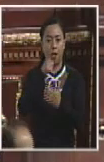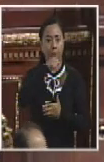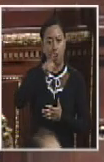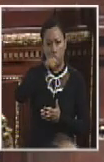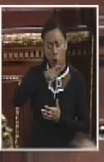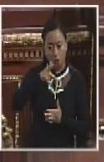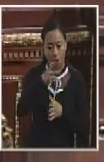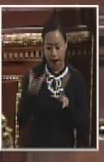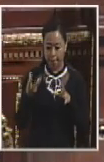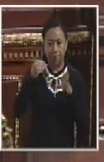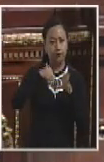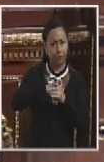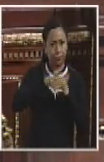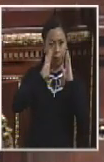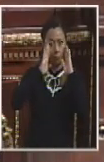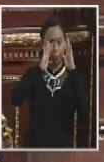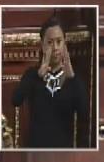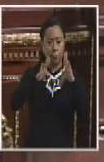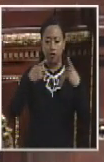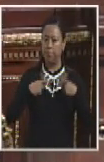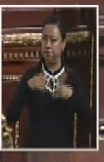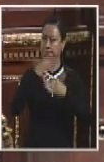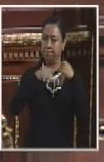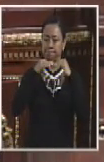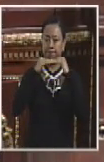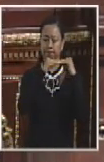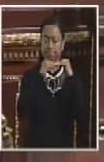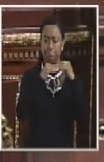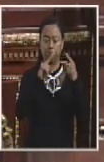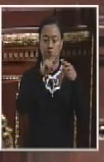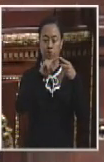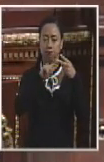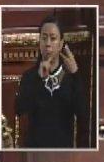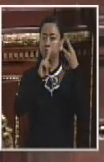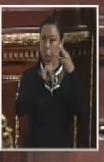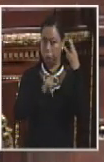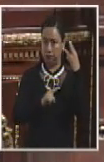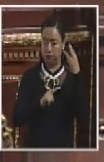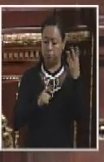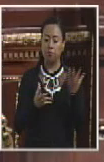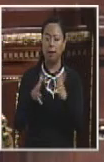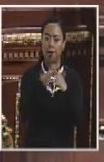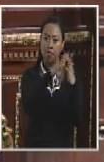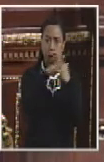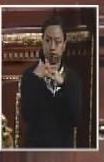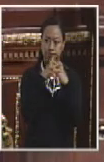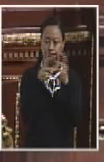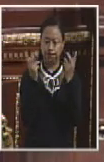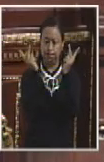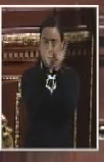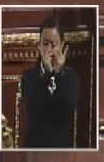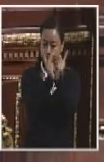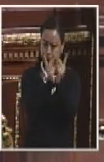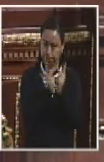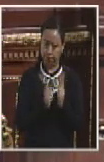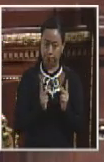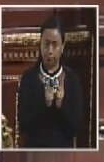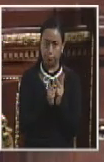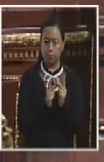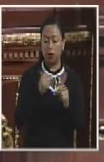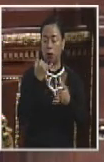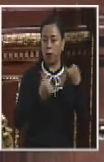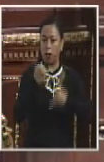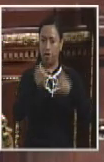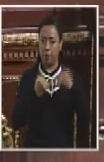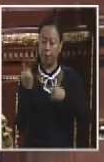incluyente con perspectiva de género. Y 3, la armonización jurídica mandatada por el